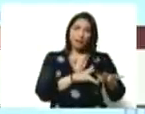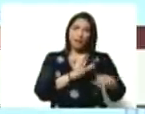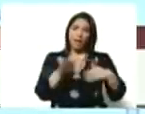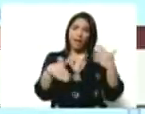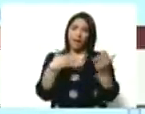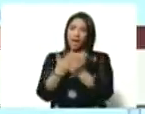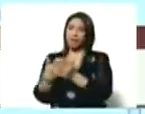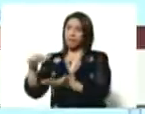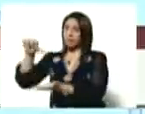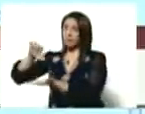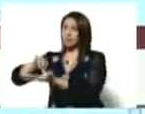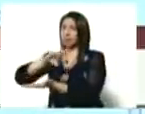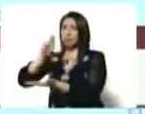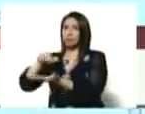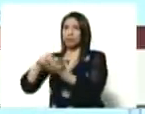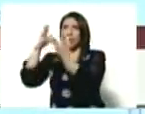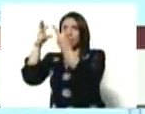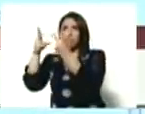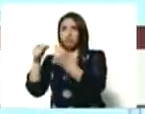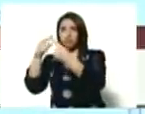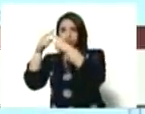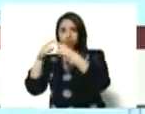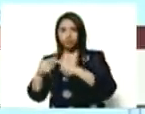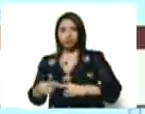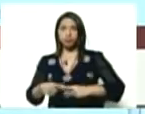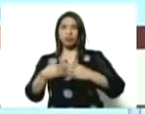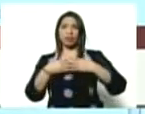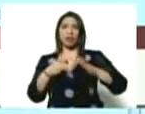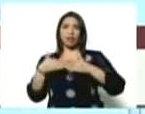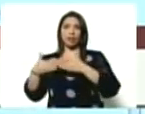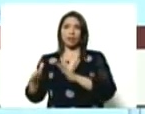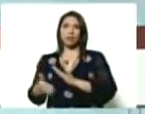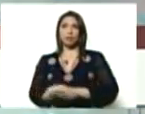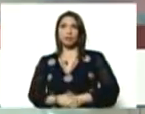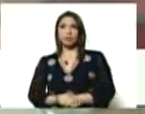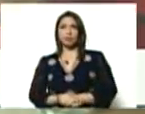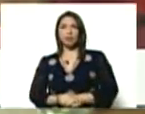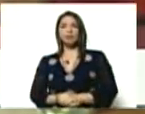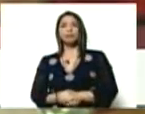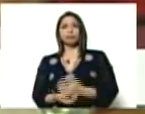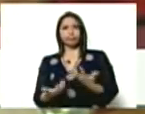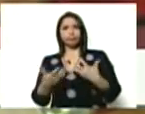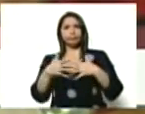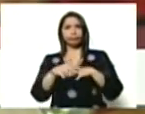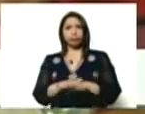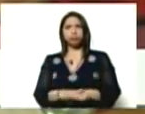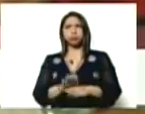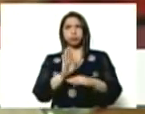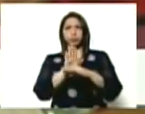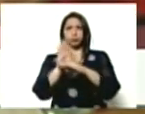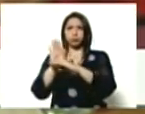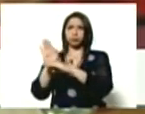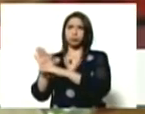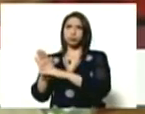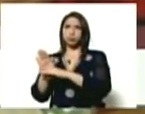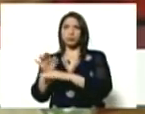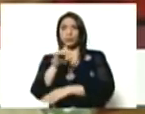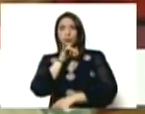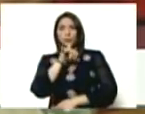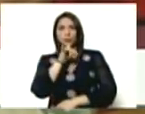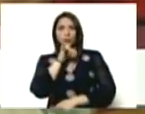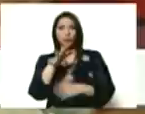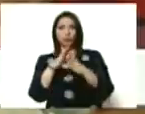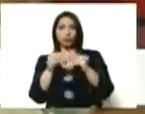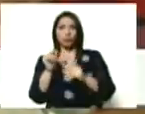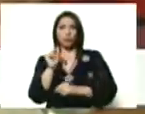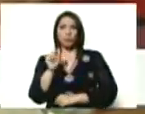los centros nacionales de totalización, para garantizar la integridad de la información en todo momento, que esos datos que se transmiten